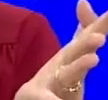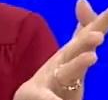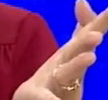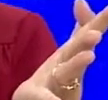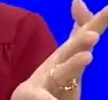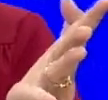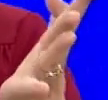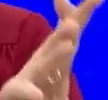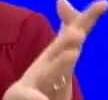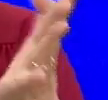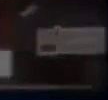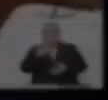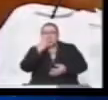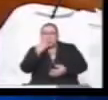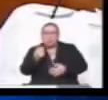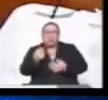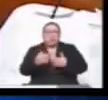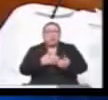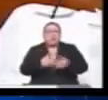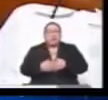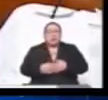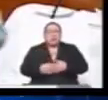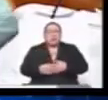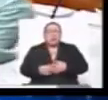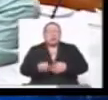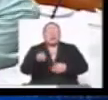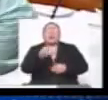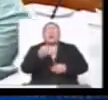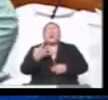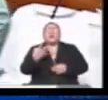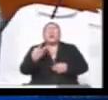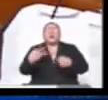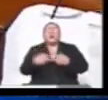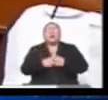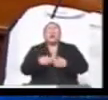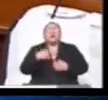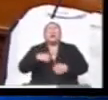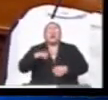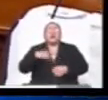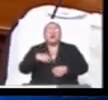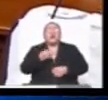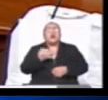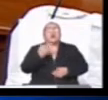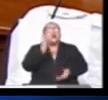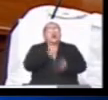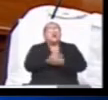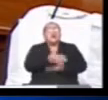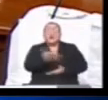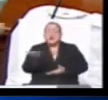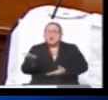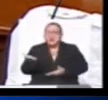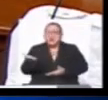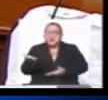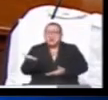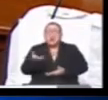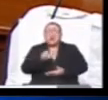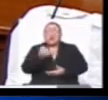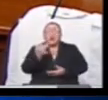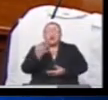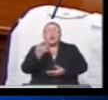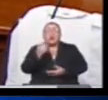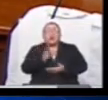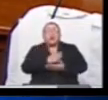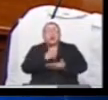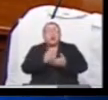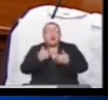cínicos también Ah De verdad pero su opinión su opinión nos importa bueno Esto es un caso de extorsión no porque